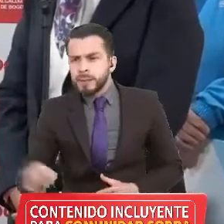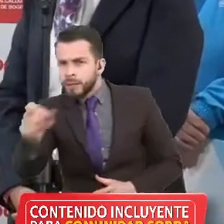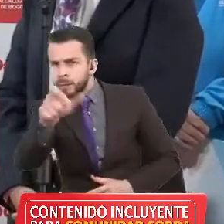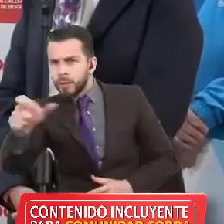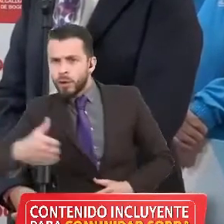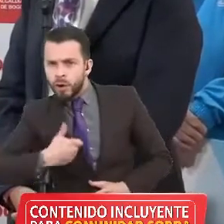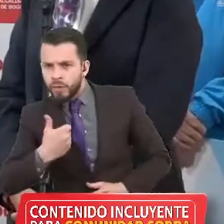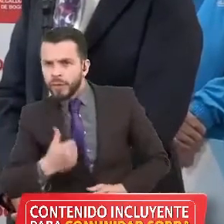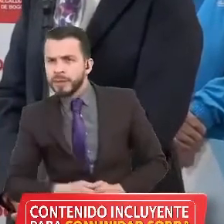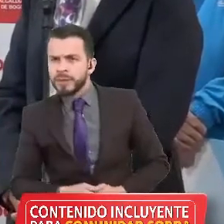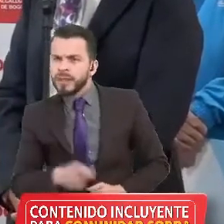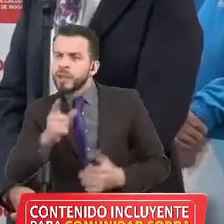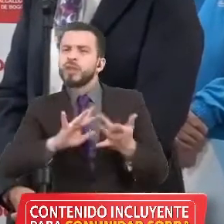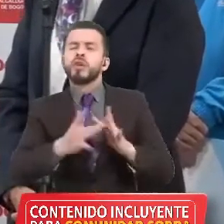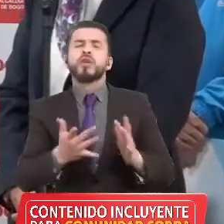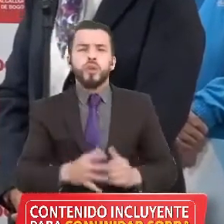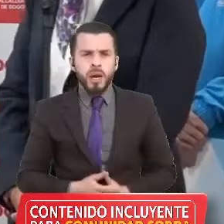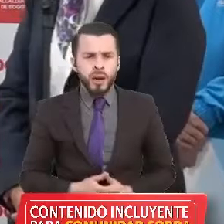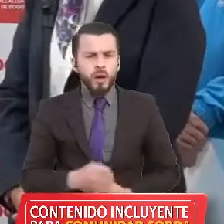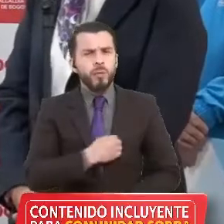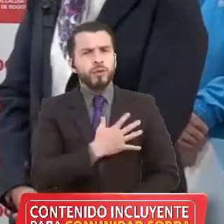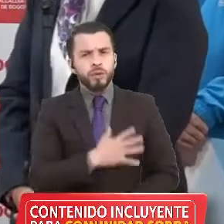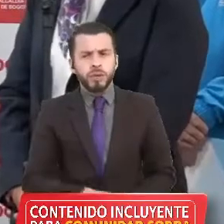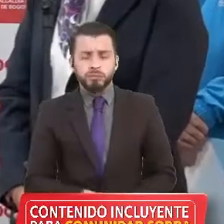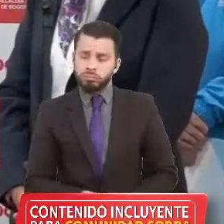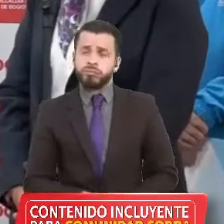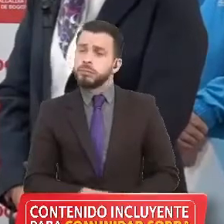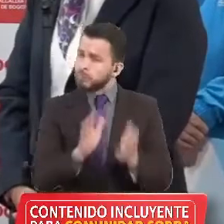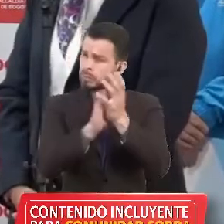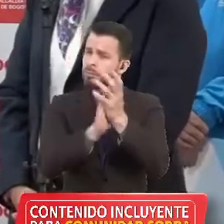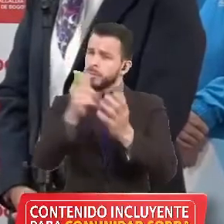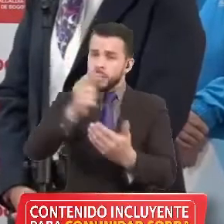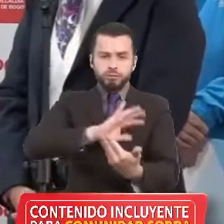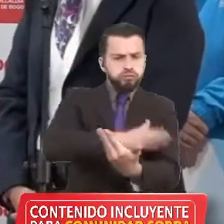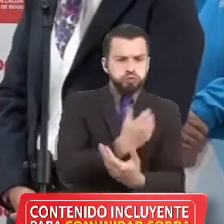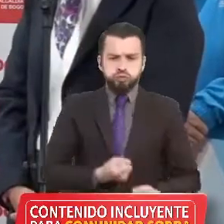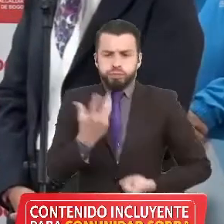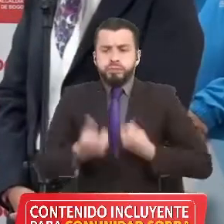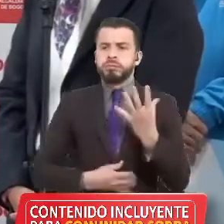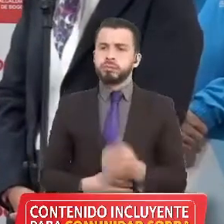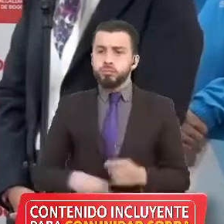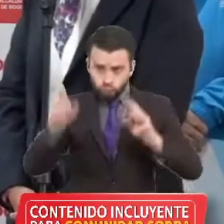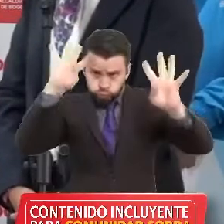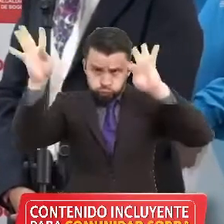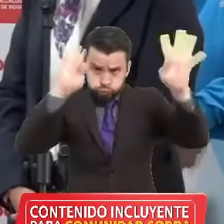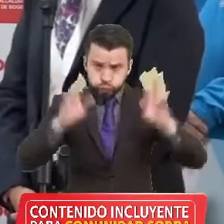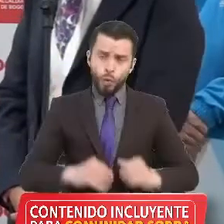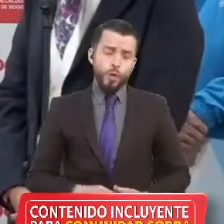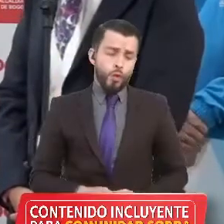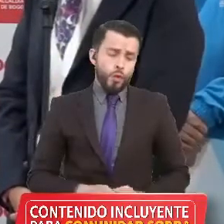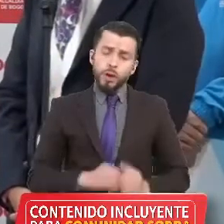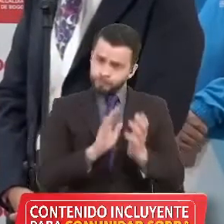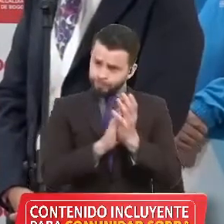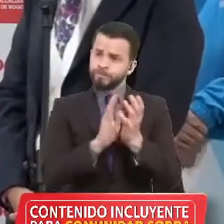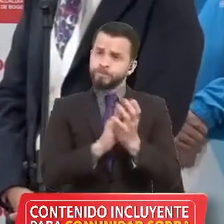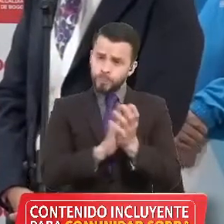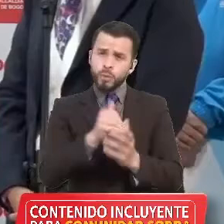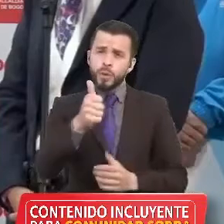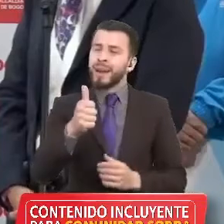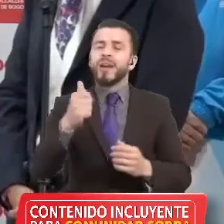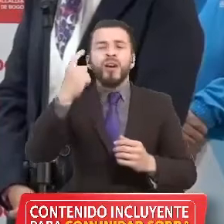celebrar su energía celebrar su creatividad y canalizar esa energía positivamente